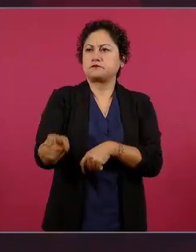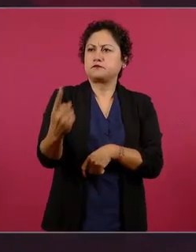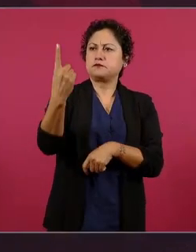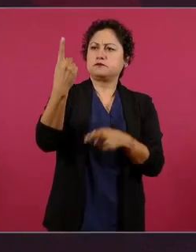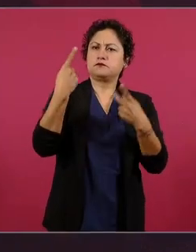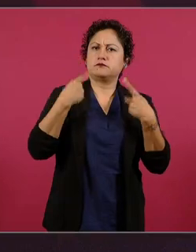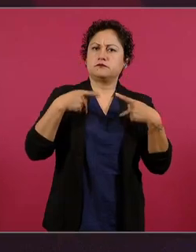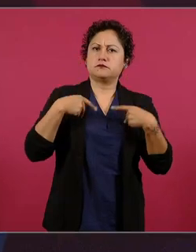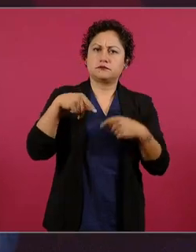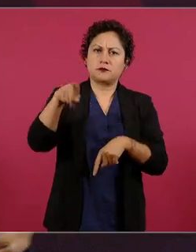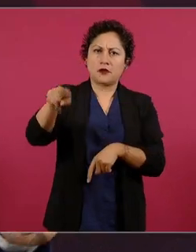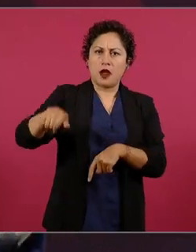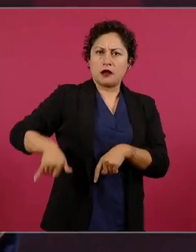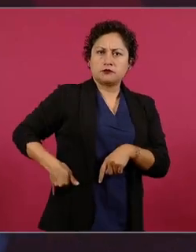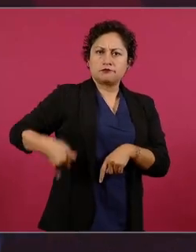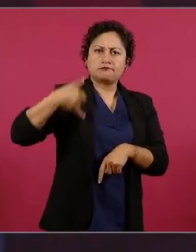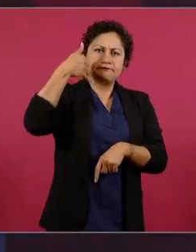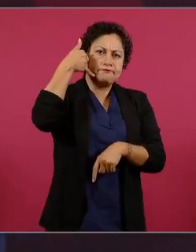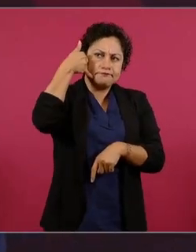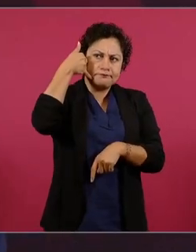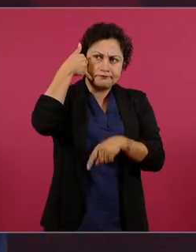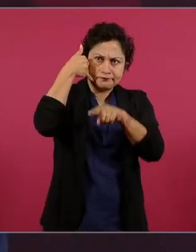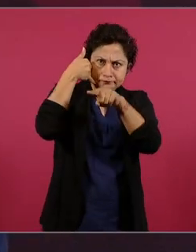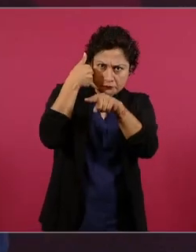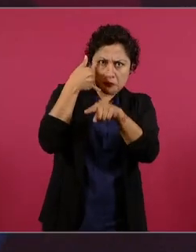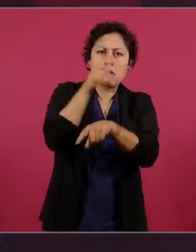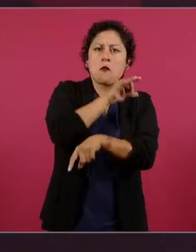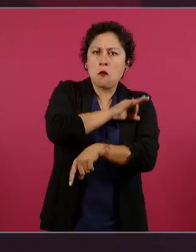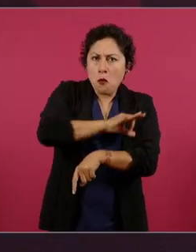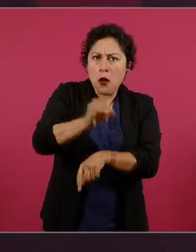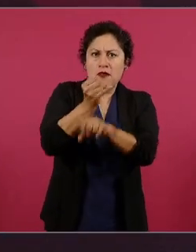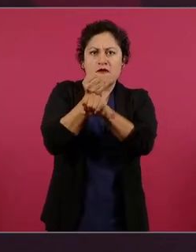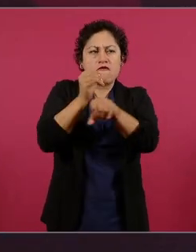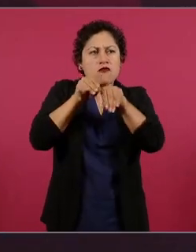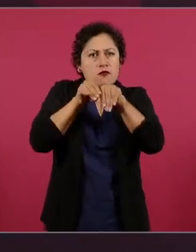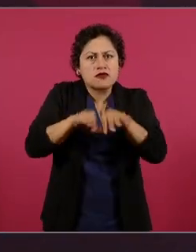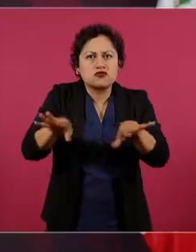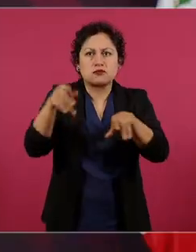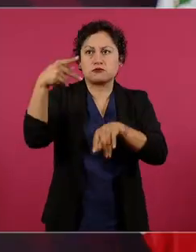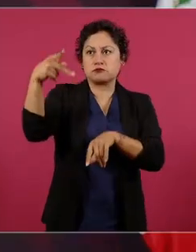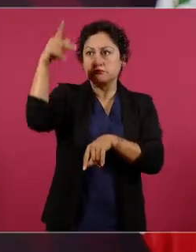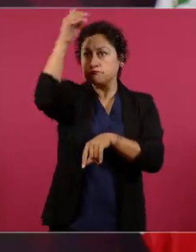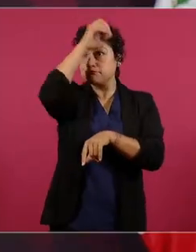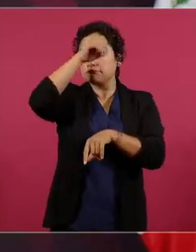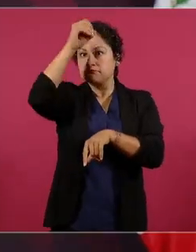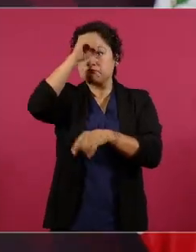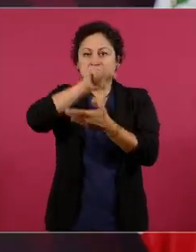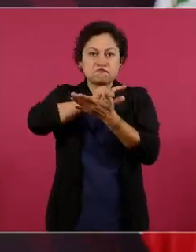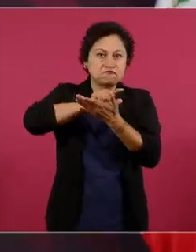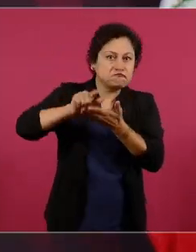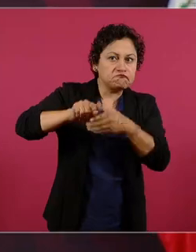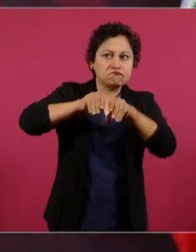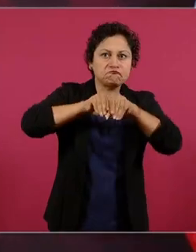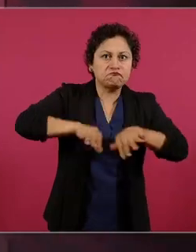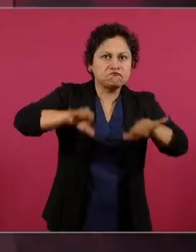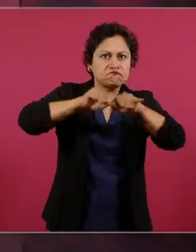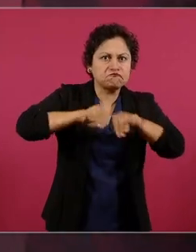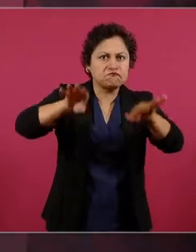puede ser un medio de comunicación, de opinar y participar.